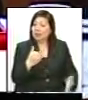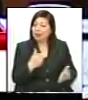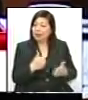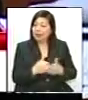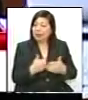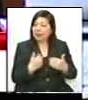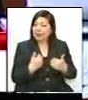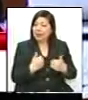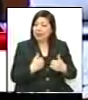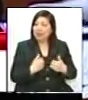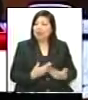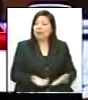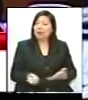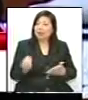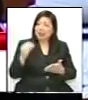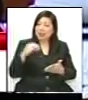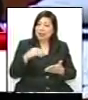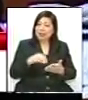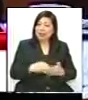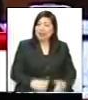que tienen los integrantes